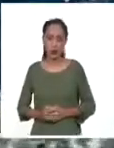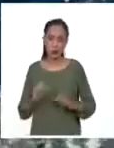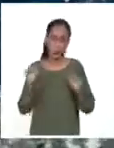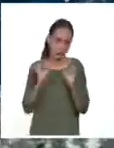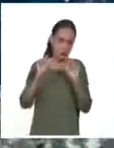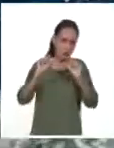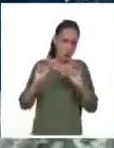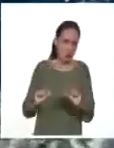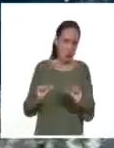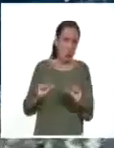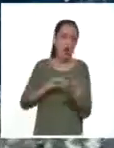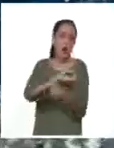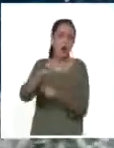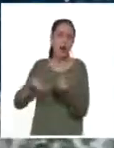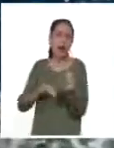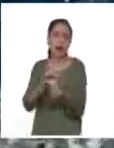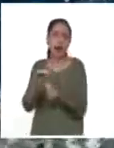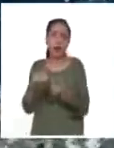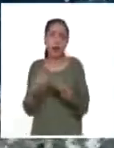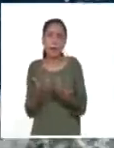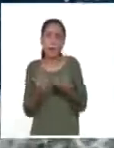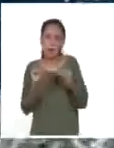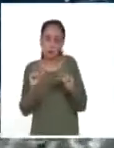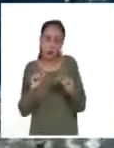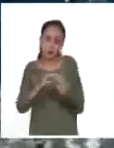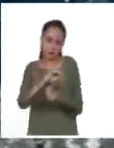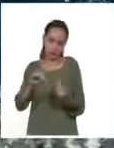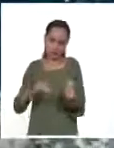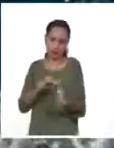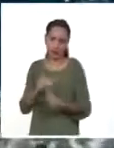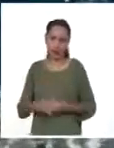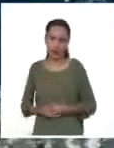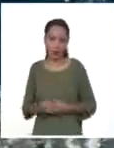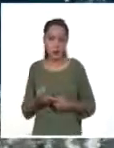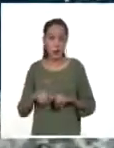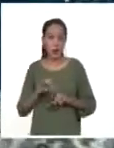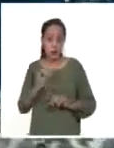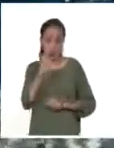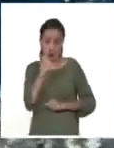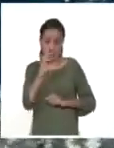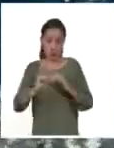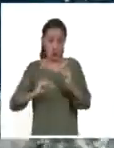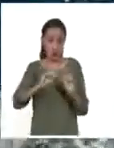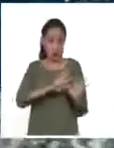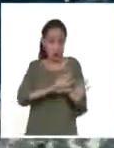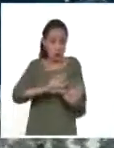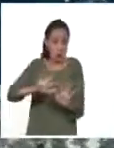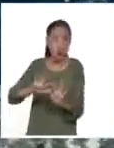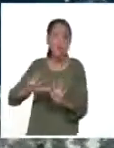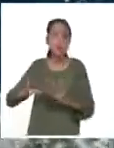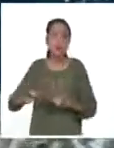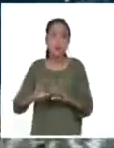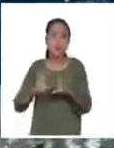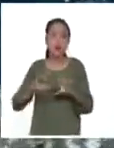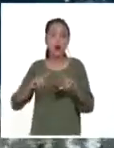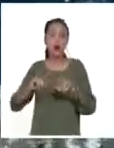condiciones de cambio de tiempo efímeras, muy poco tiempo. Pero bueno, ya está avanzando y por lo tanto en la madrugada y en la mañana